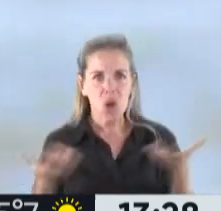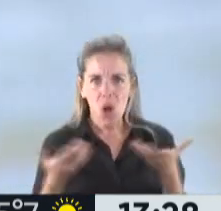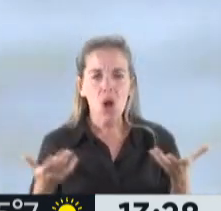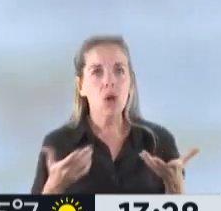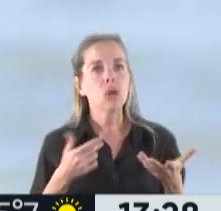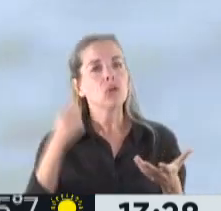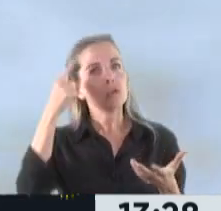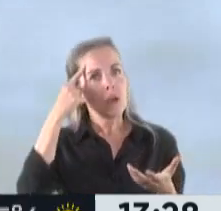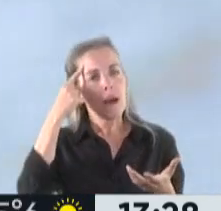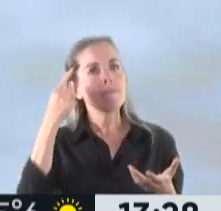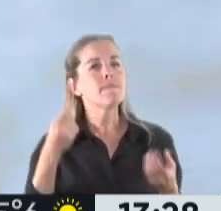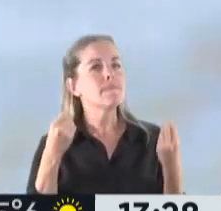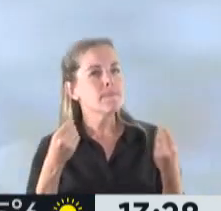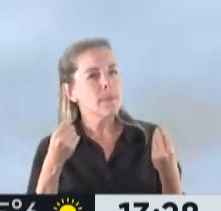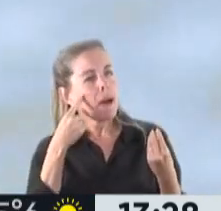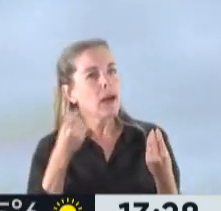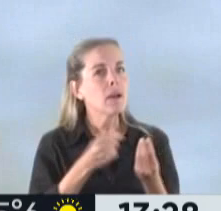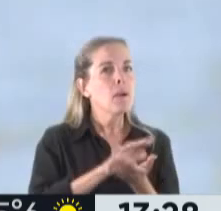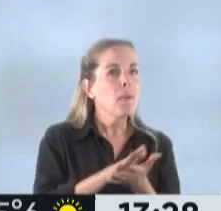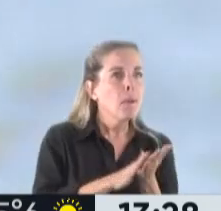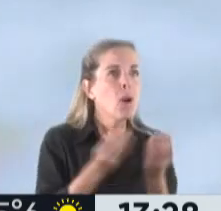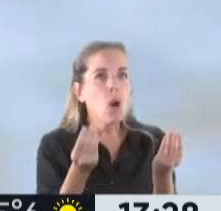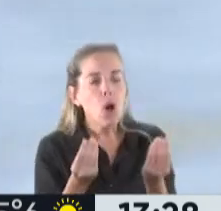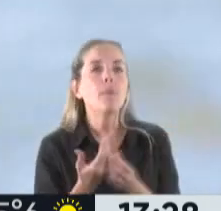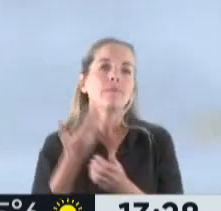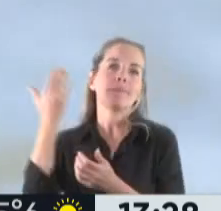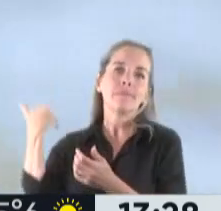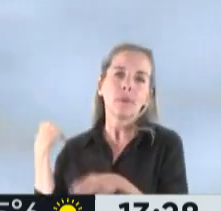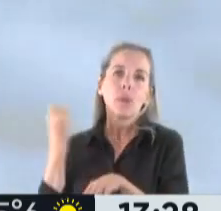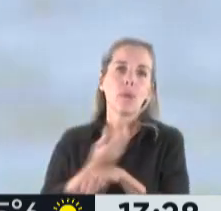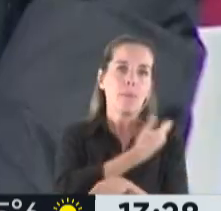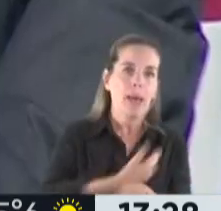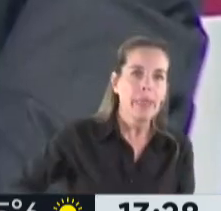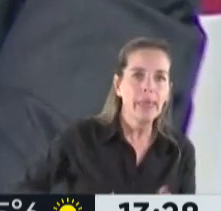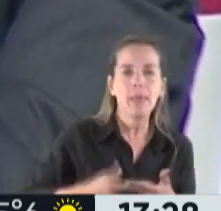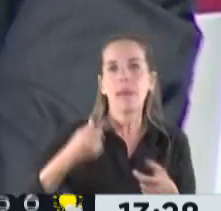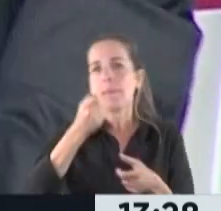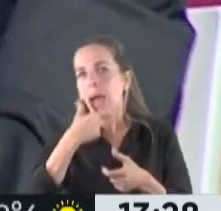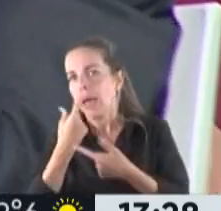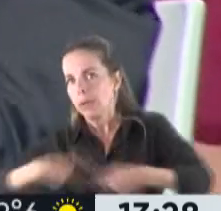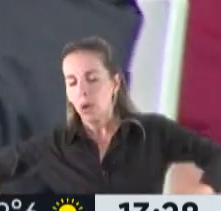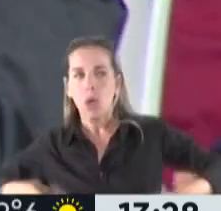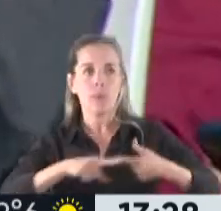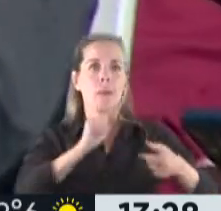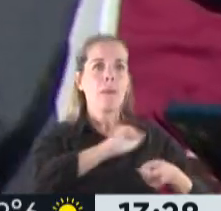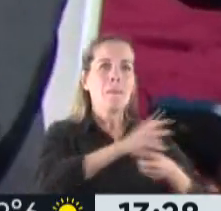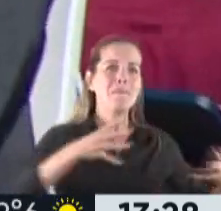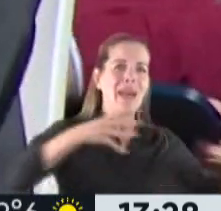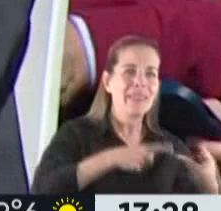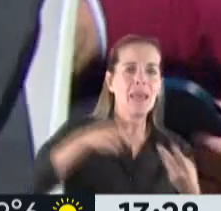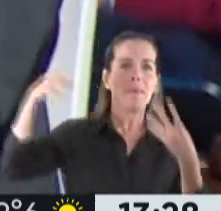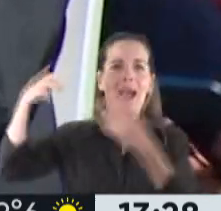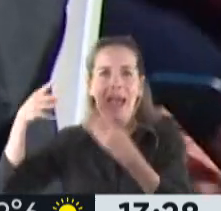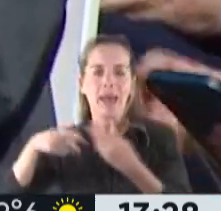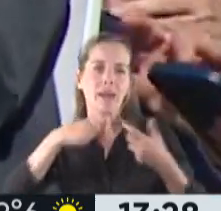las condiciones, después de recibir el país que me dejó Macri, después de pasar la pandemia, después de pasar la guerra, para poder hacer las